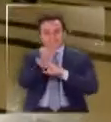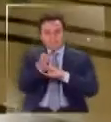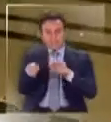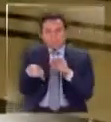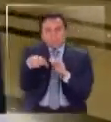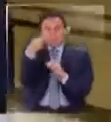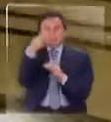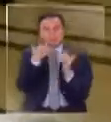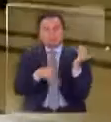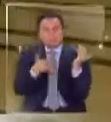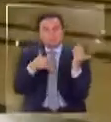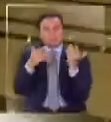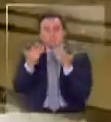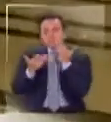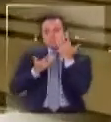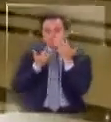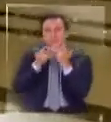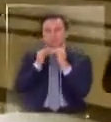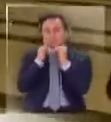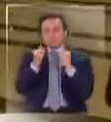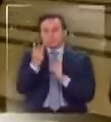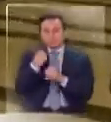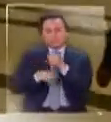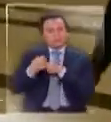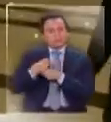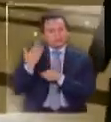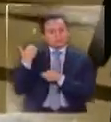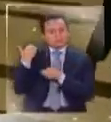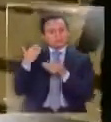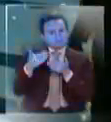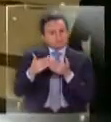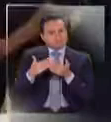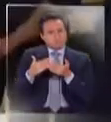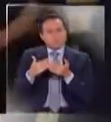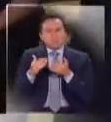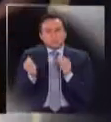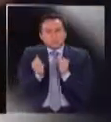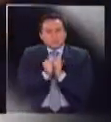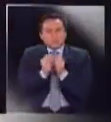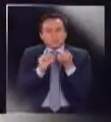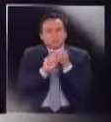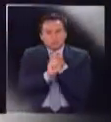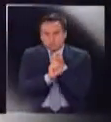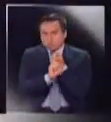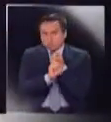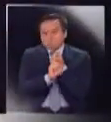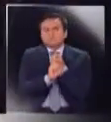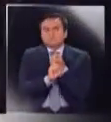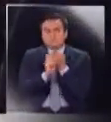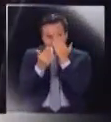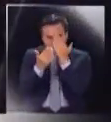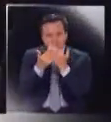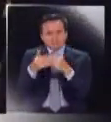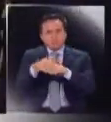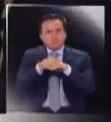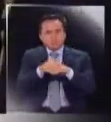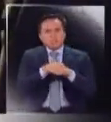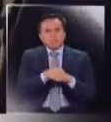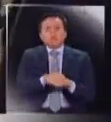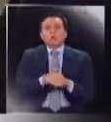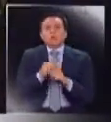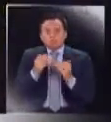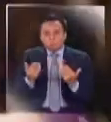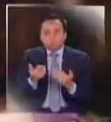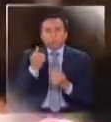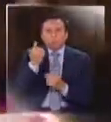primer evento musical de este tipo en 13 años junto a su esposa para saludarlos uno a uno y